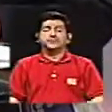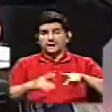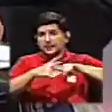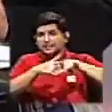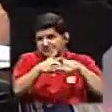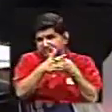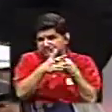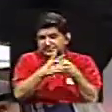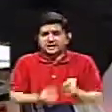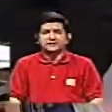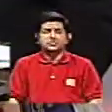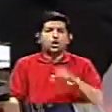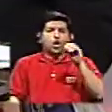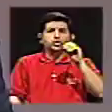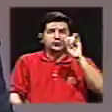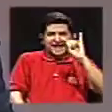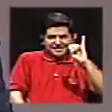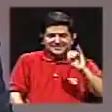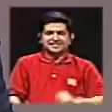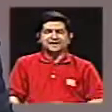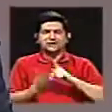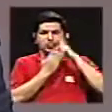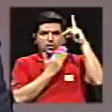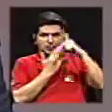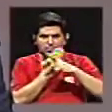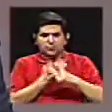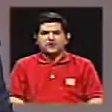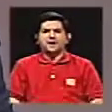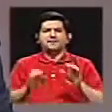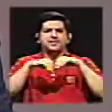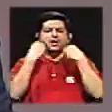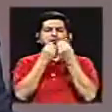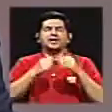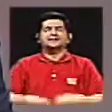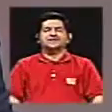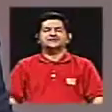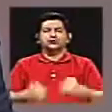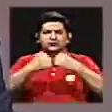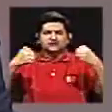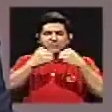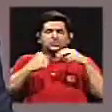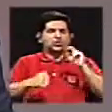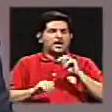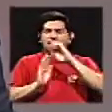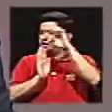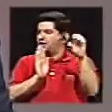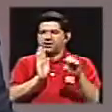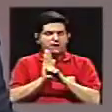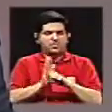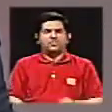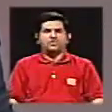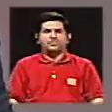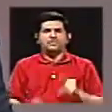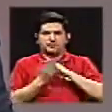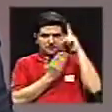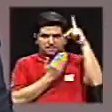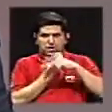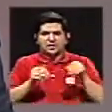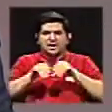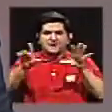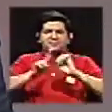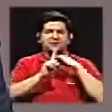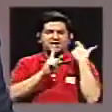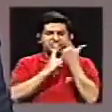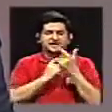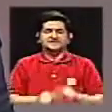empezar, Óscar Izquierdo está en un programa que se llama Organización Sectorial No Estatutaria, y el programa de Redes Solidarias